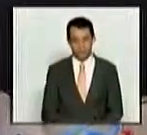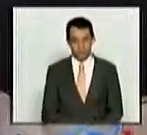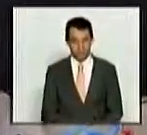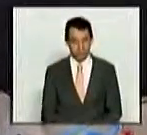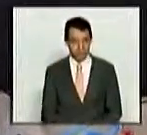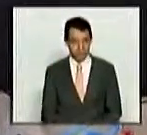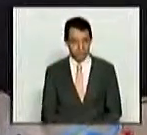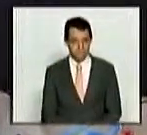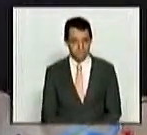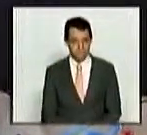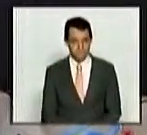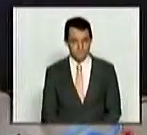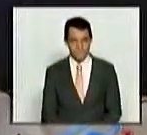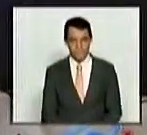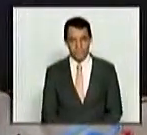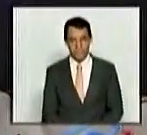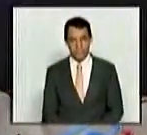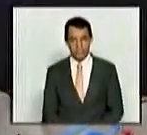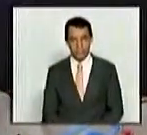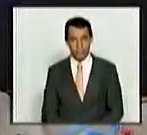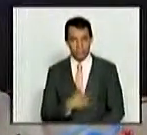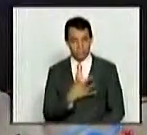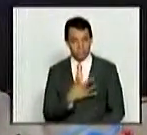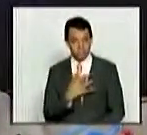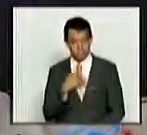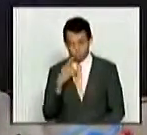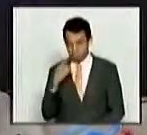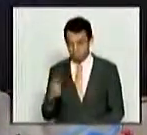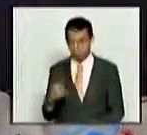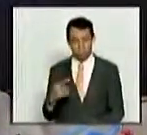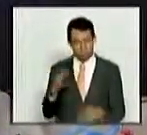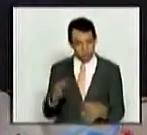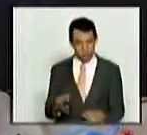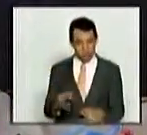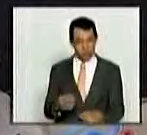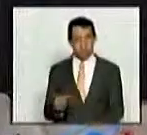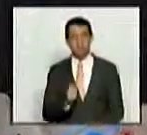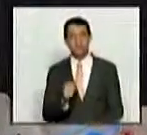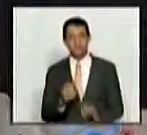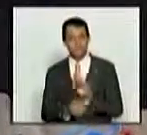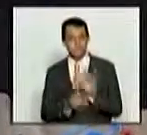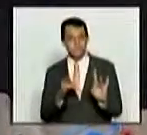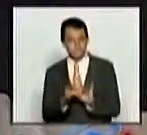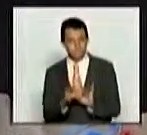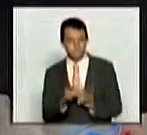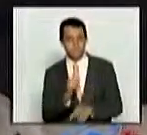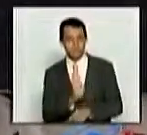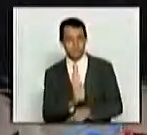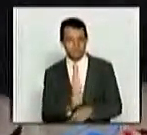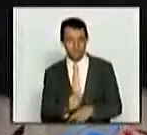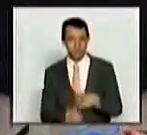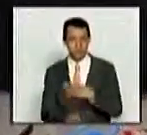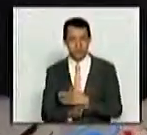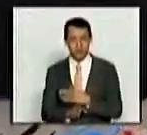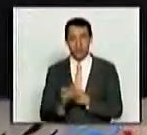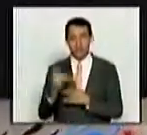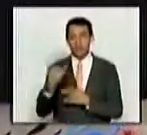Muy bien. ¿Sentimos el ajustecito ahí? Sí. Perfecto, vamos a girar al otro lado. Ya que